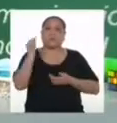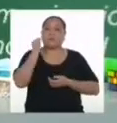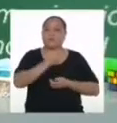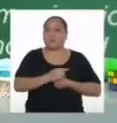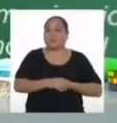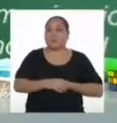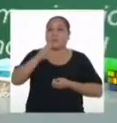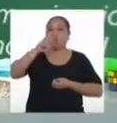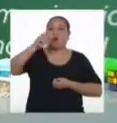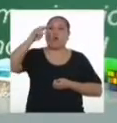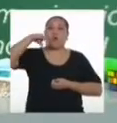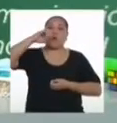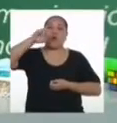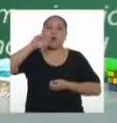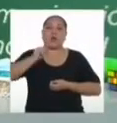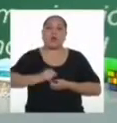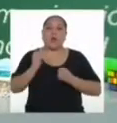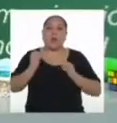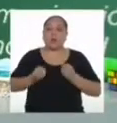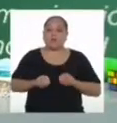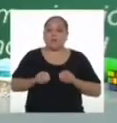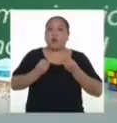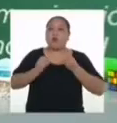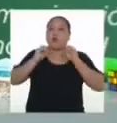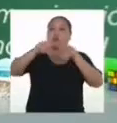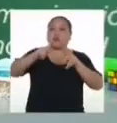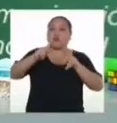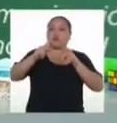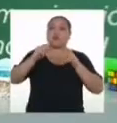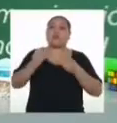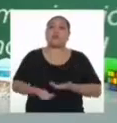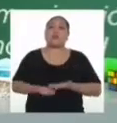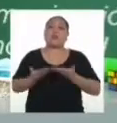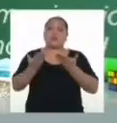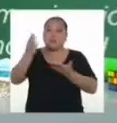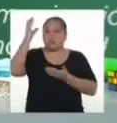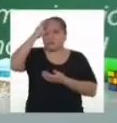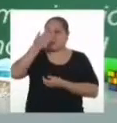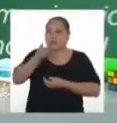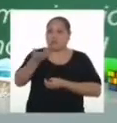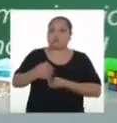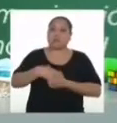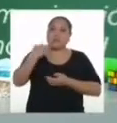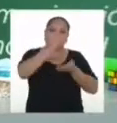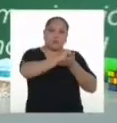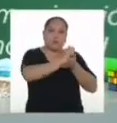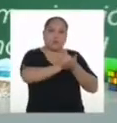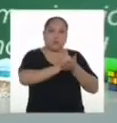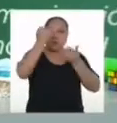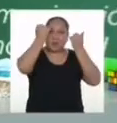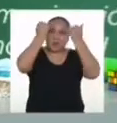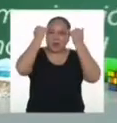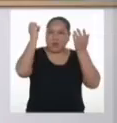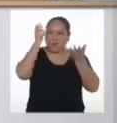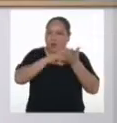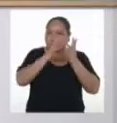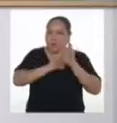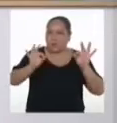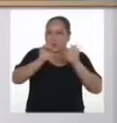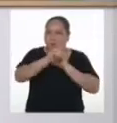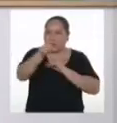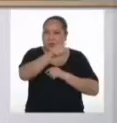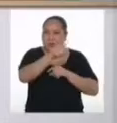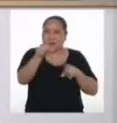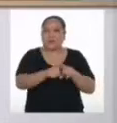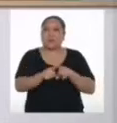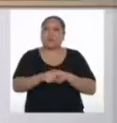cuenca y sus aportes a las oportunidades y capacidades. Yo ya tengo aquí apuntada cuál es la idea principal. ¿Ustedes también?